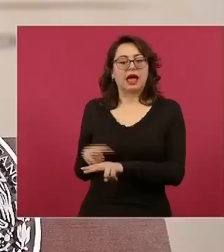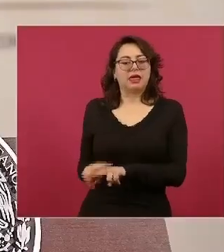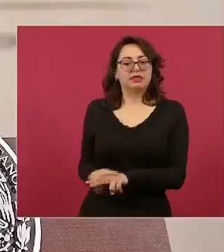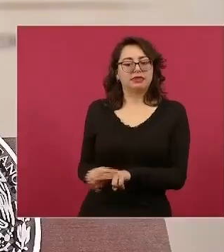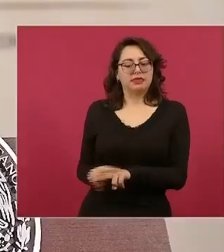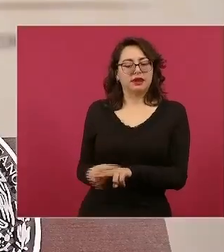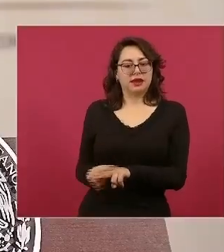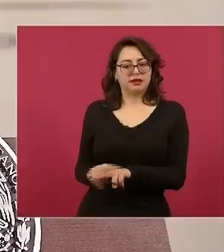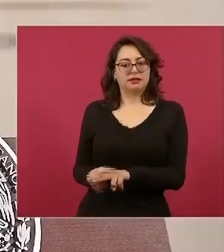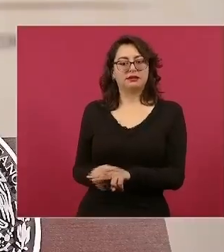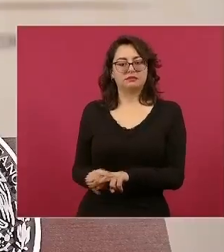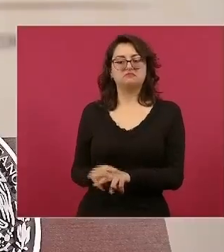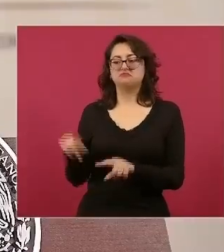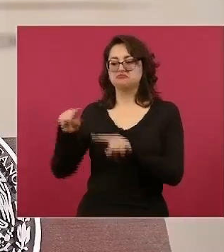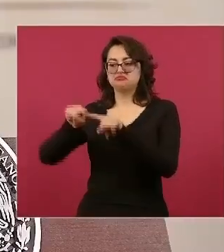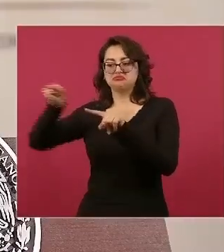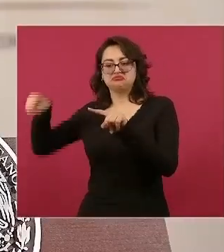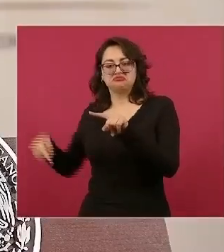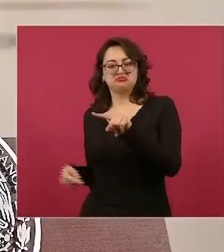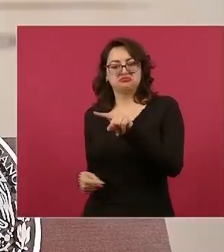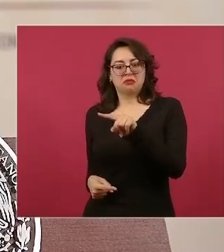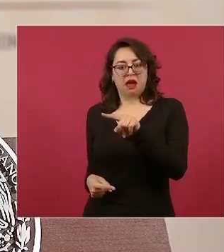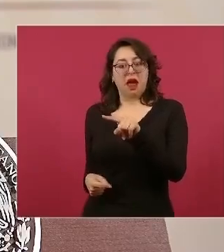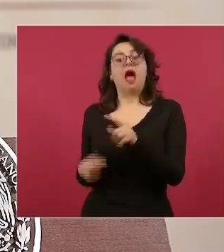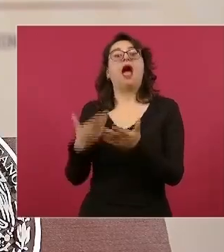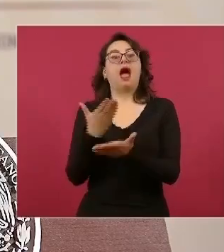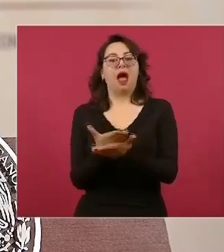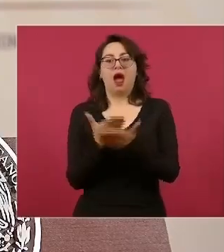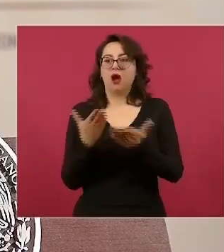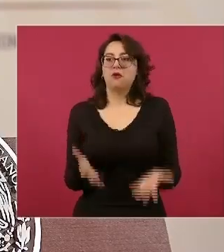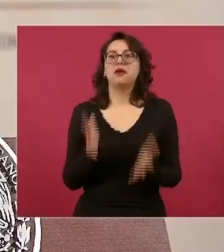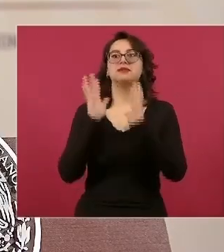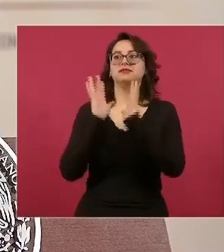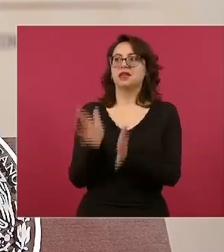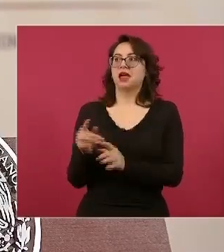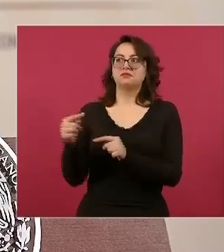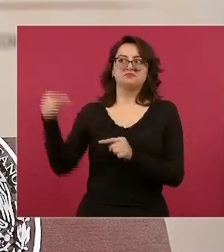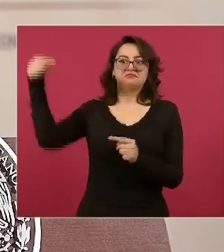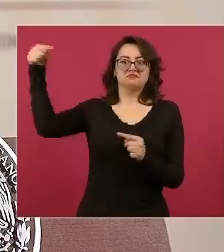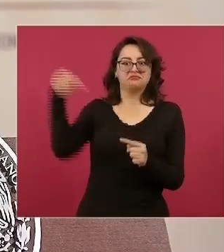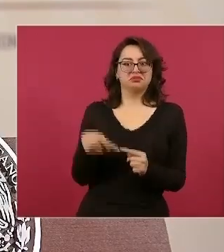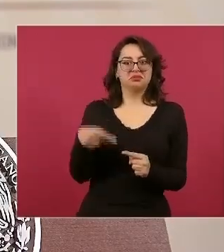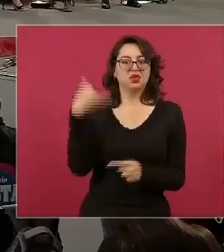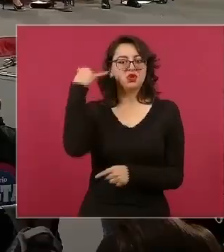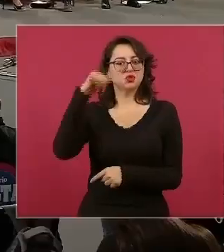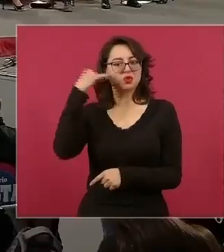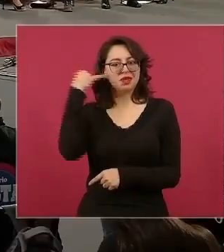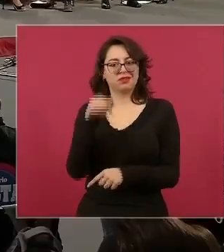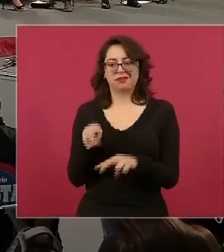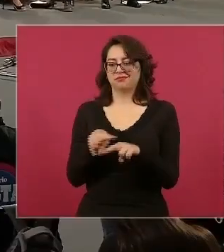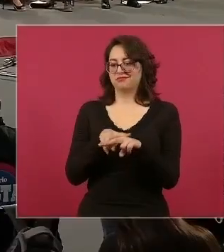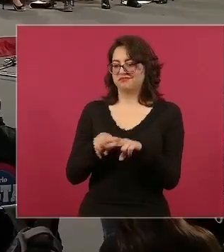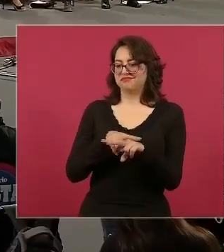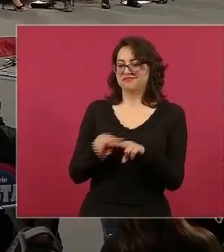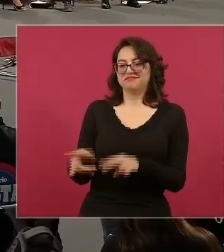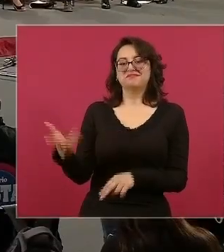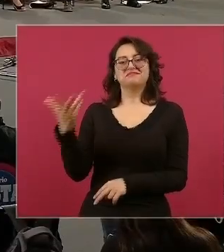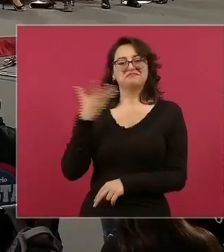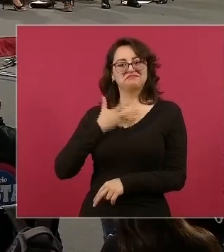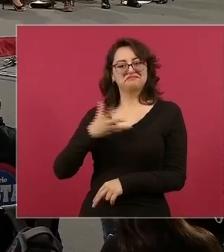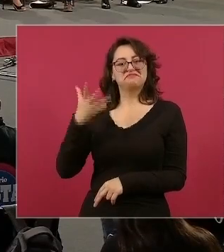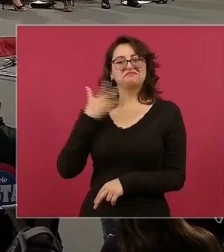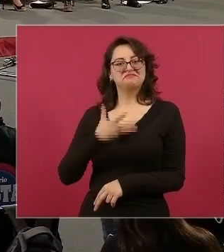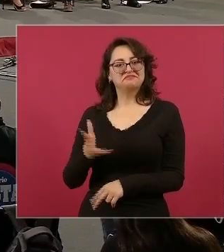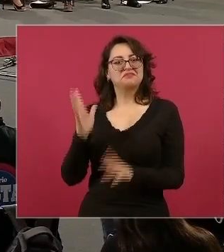desde Salina Cruz pueden llegar directamente hasta Yucatán, ahí transformar las mercancías y poderlas exportar a través de la